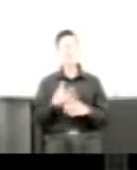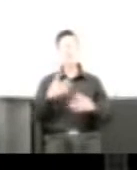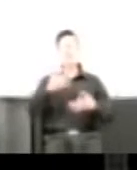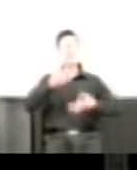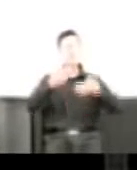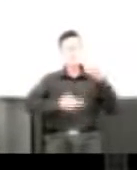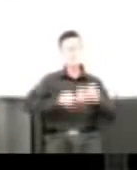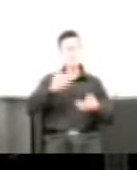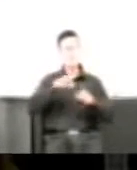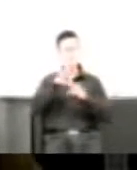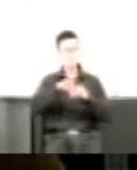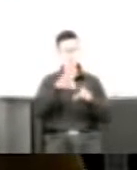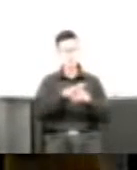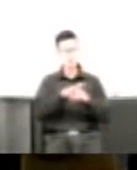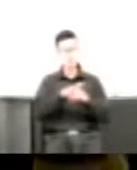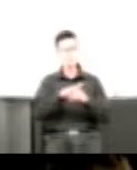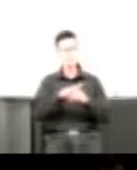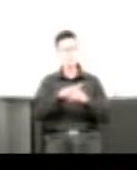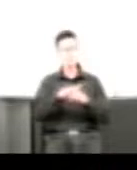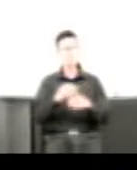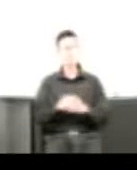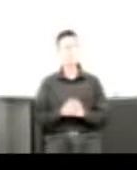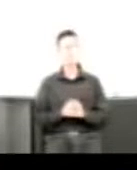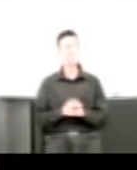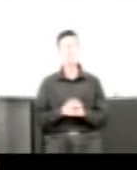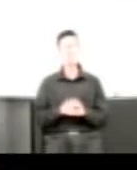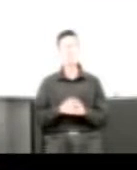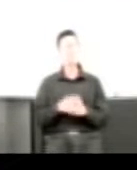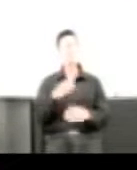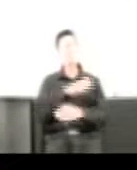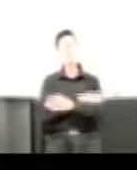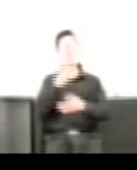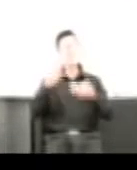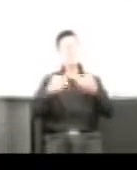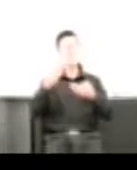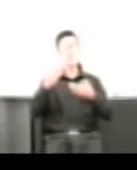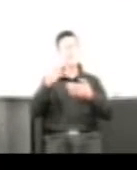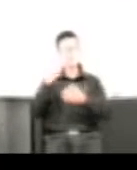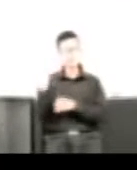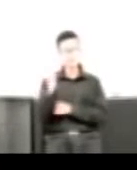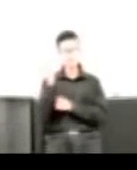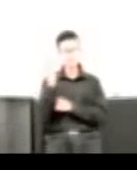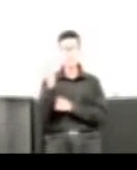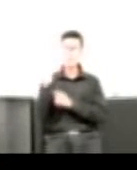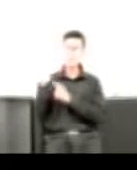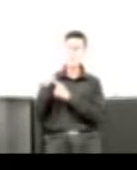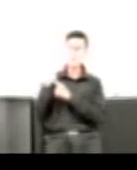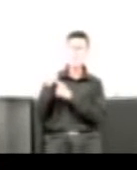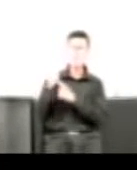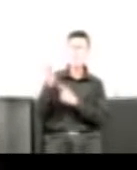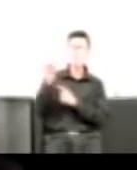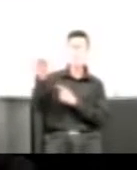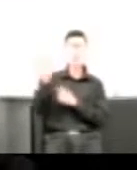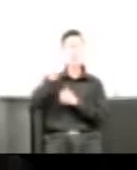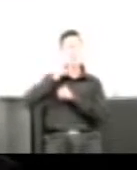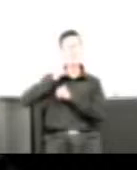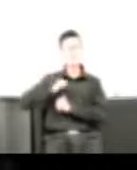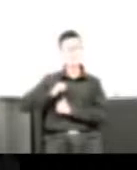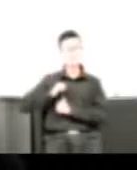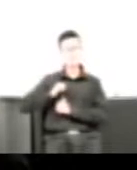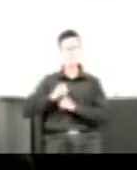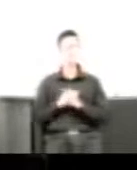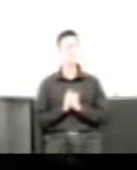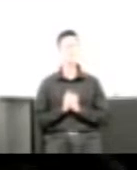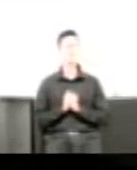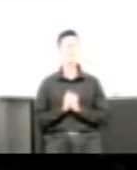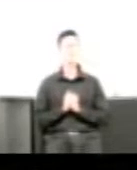del Poder Judicial de la Federación. Para dar inicio, me permito presentar a las autoridades que nos acompañan esta tarde.